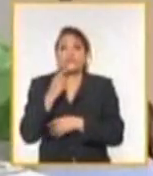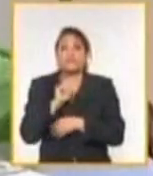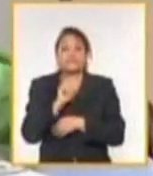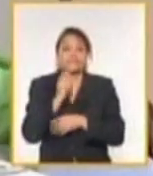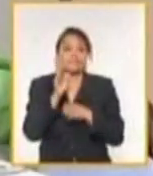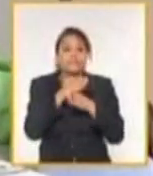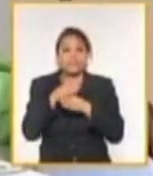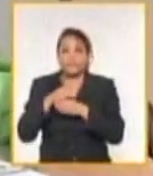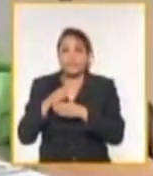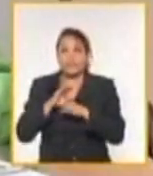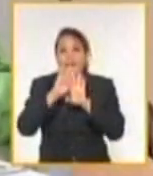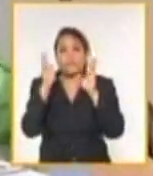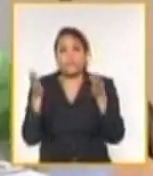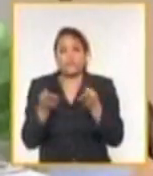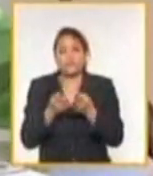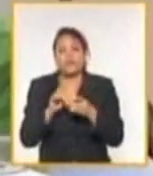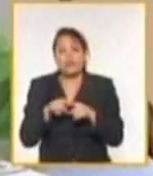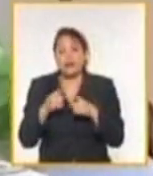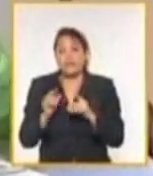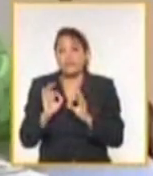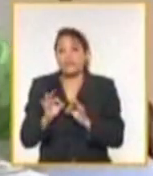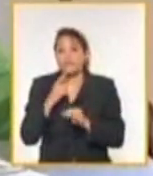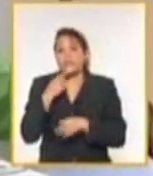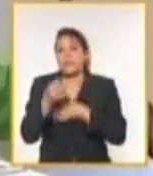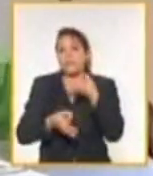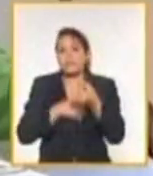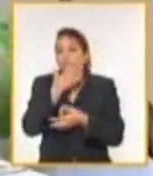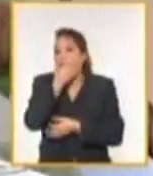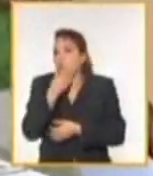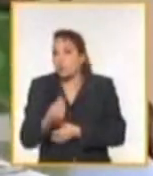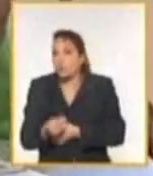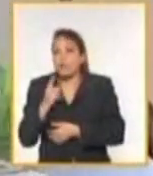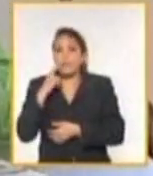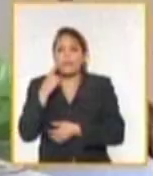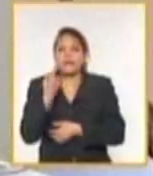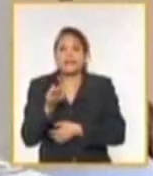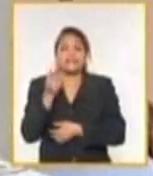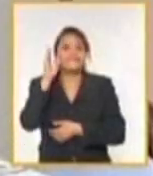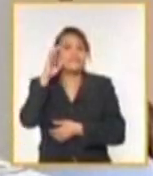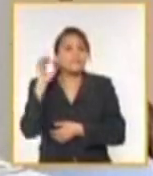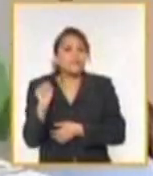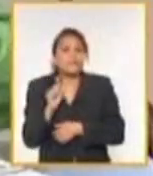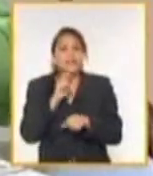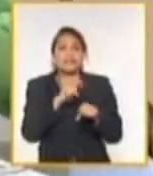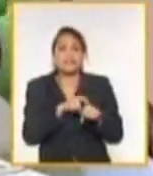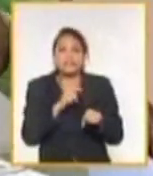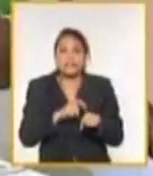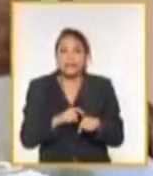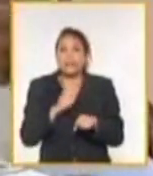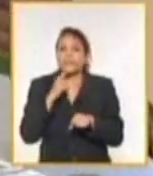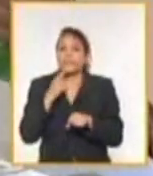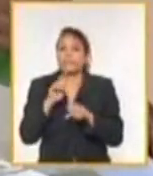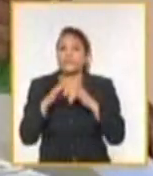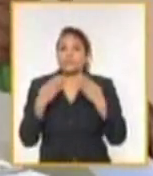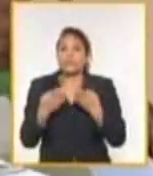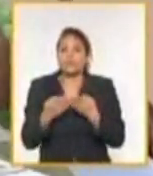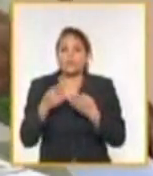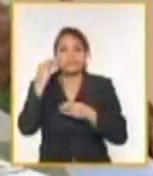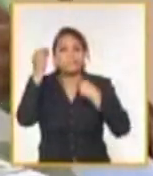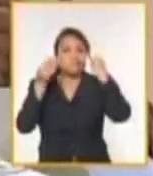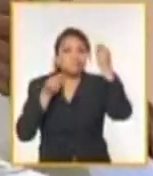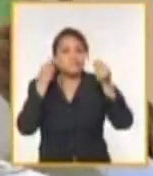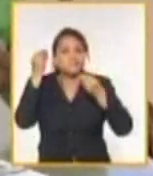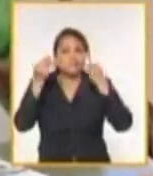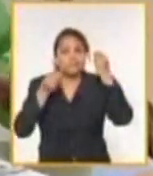eso le habló a los jóvenes, para que comprendieran su tiempo, para que comprendieran su momento, para que revolucionaran, para